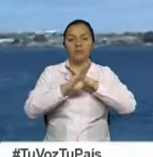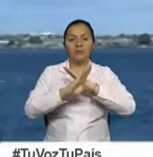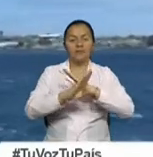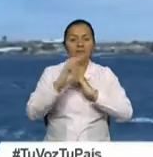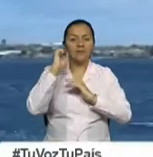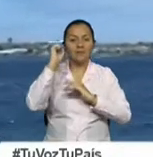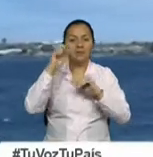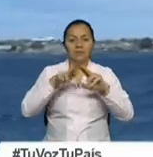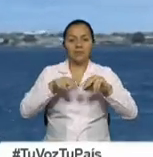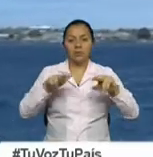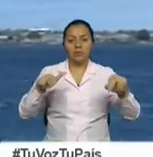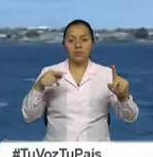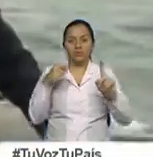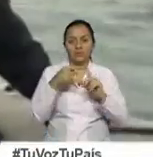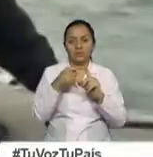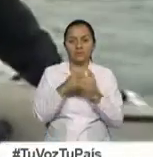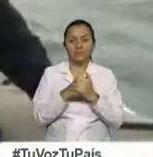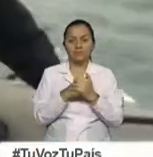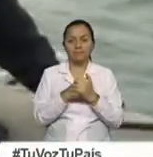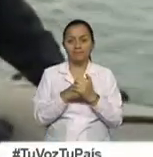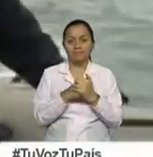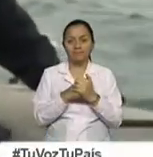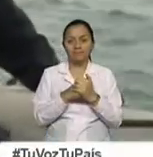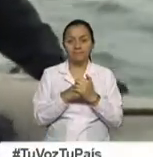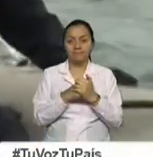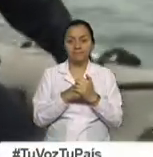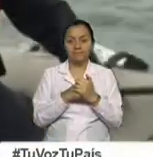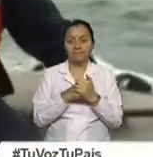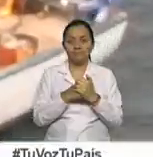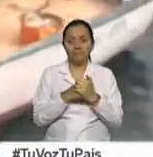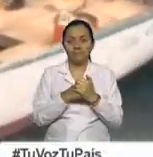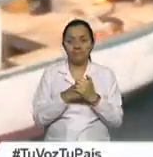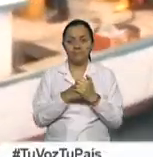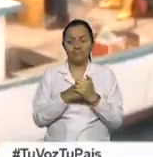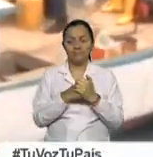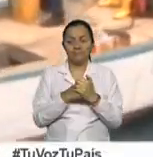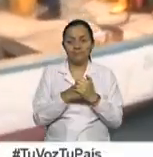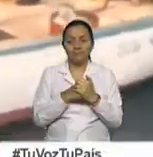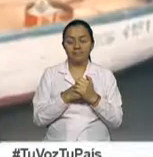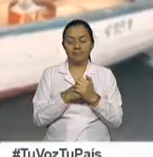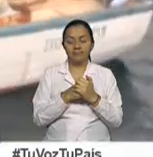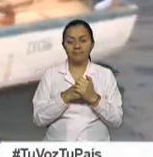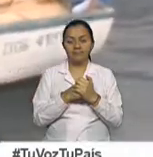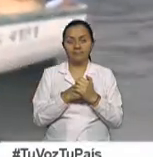de la naturaleza. Luis Andrade, Noticiero Ciudadano.